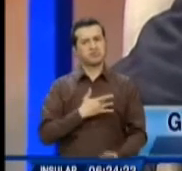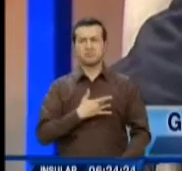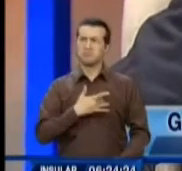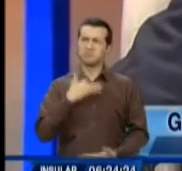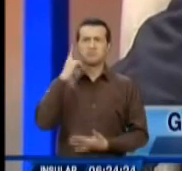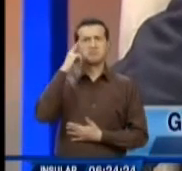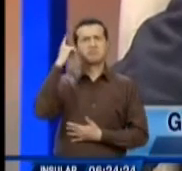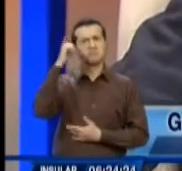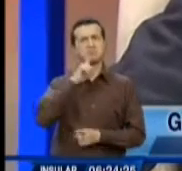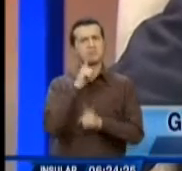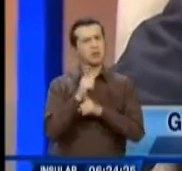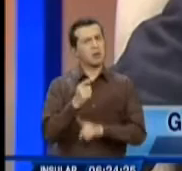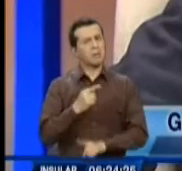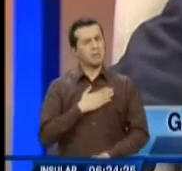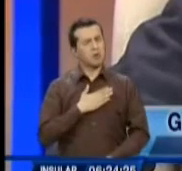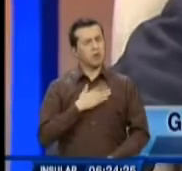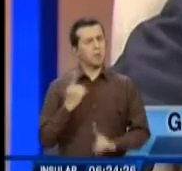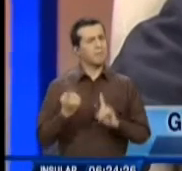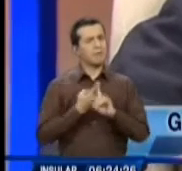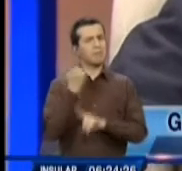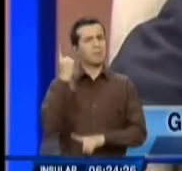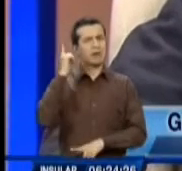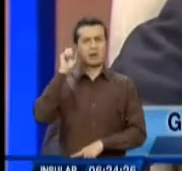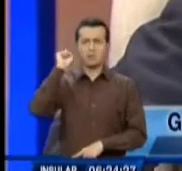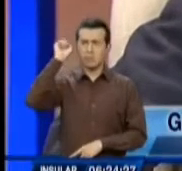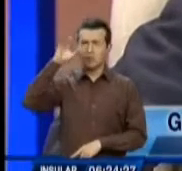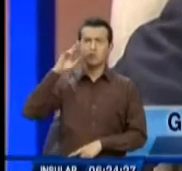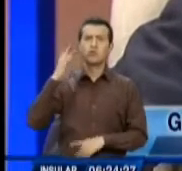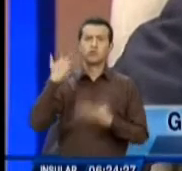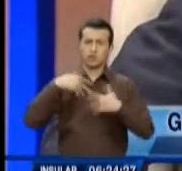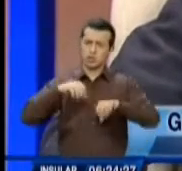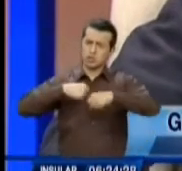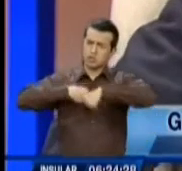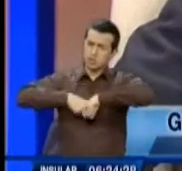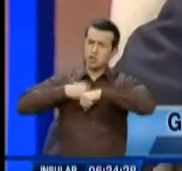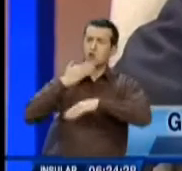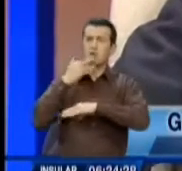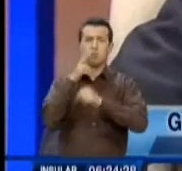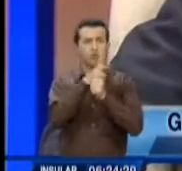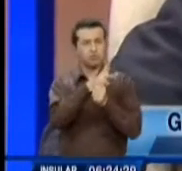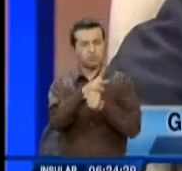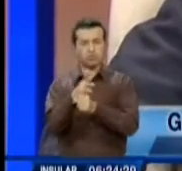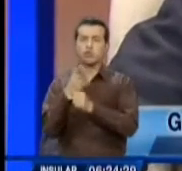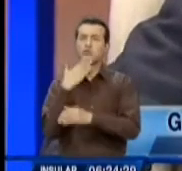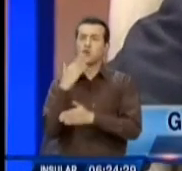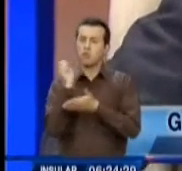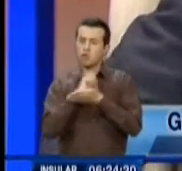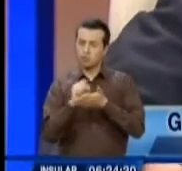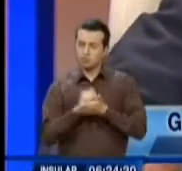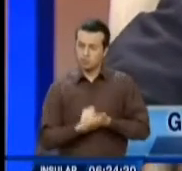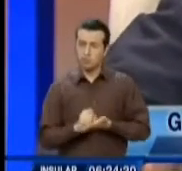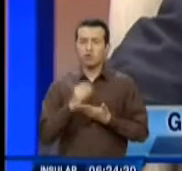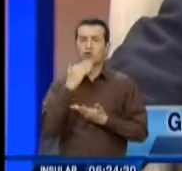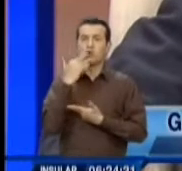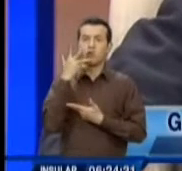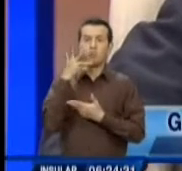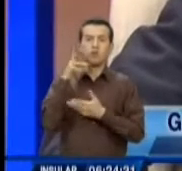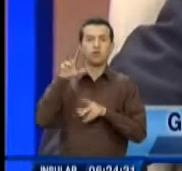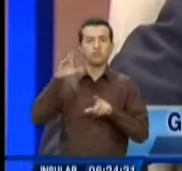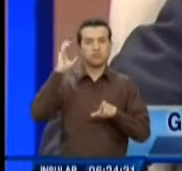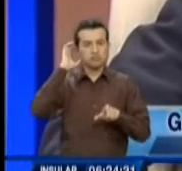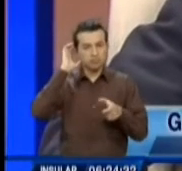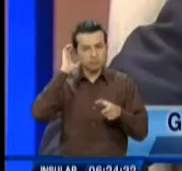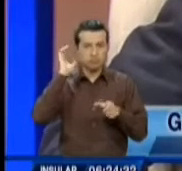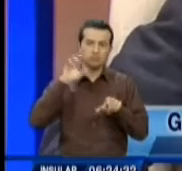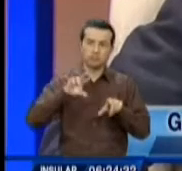soñar hacer su primera película. Nosotros les dimos talleres de cómo se filma, cómo se escribe un guión, cómo se manejan los equipos de sonido,